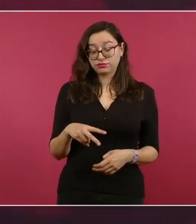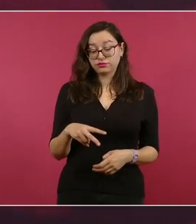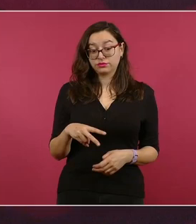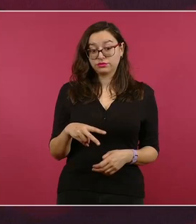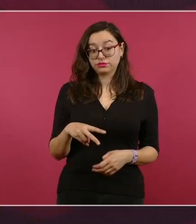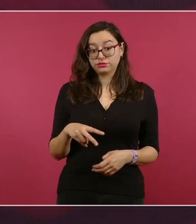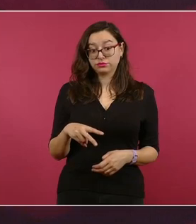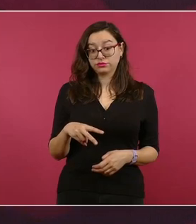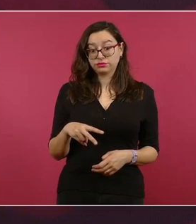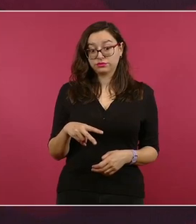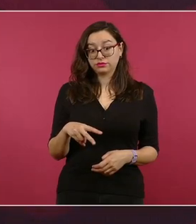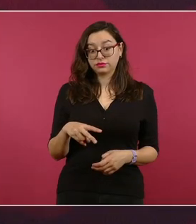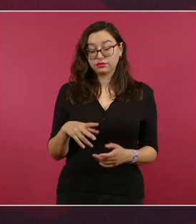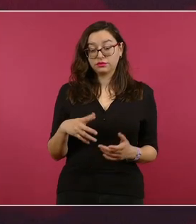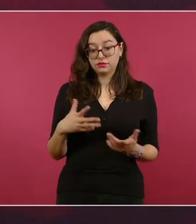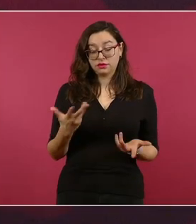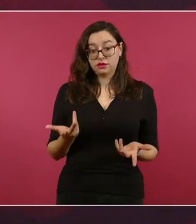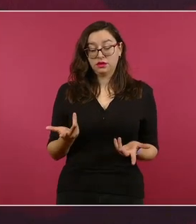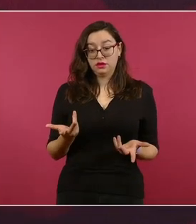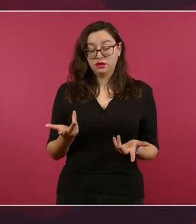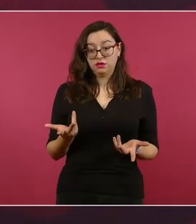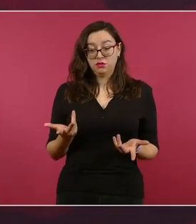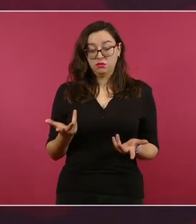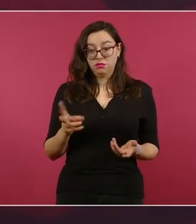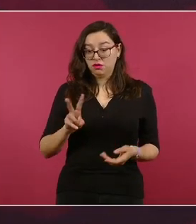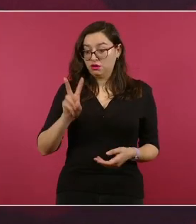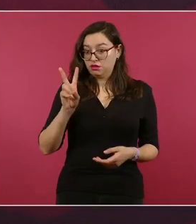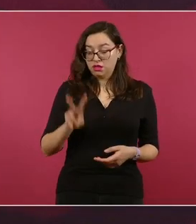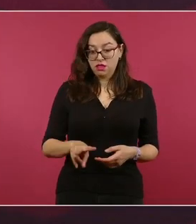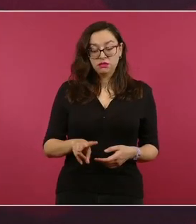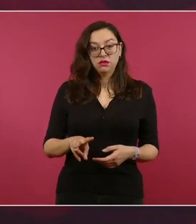amplia, importante